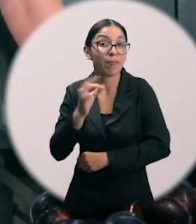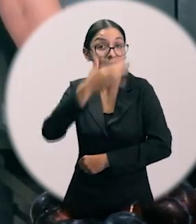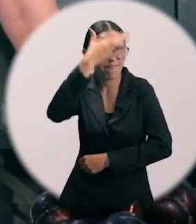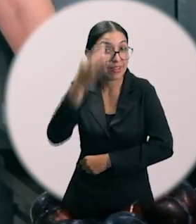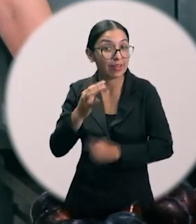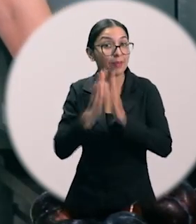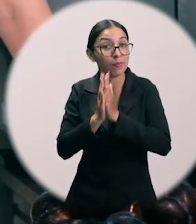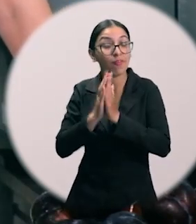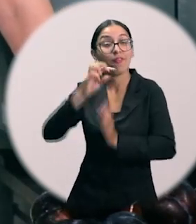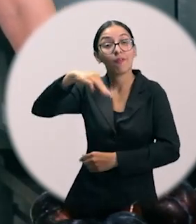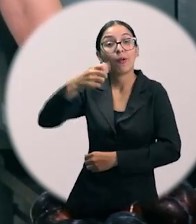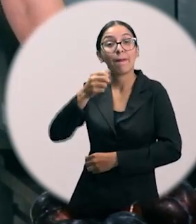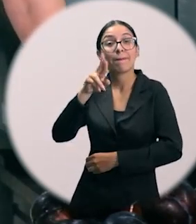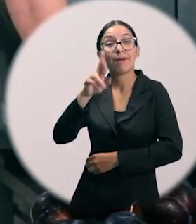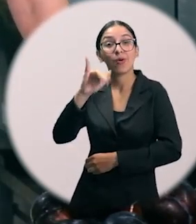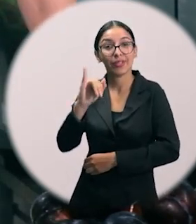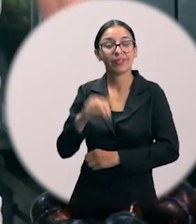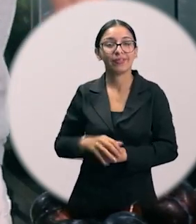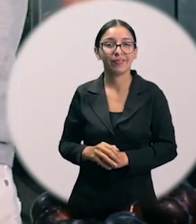opinión sincera, Mauri.